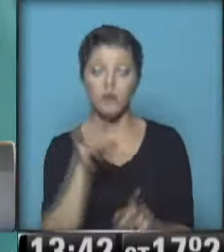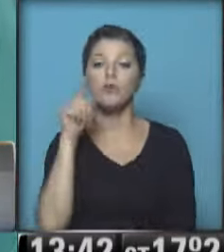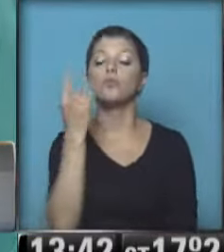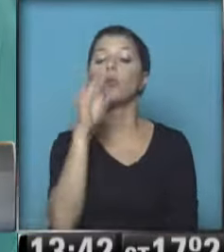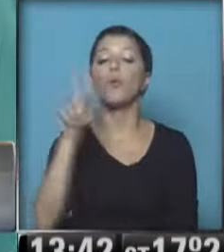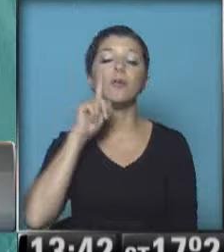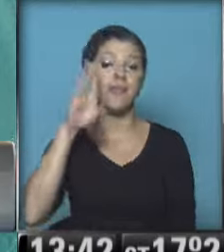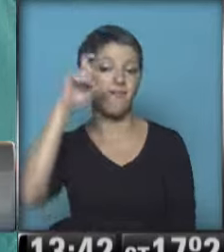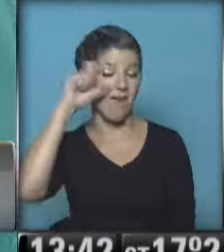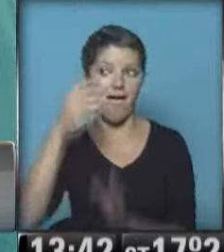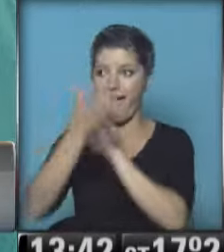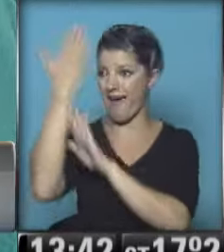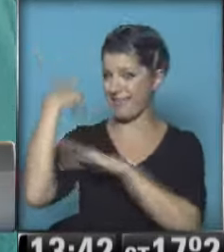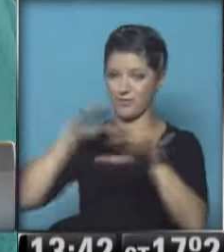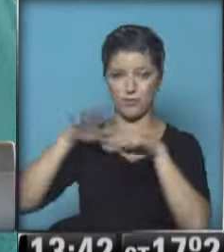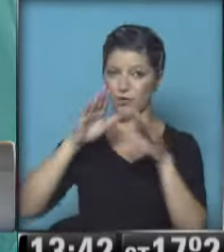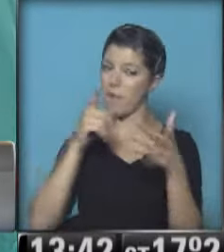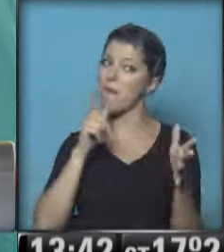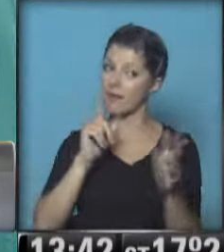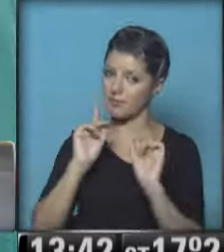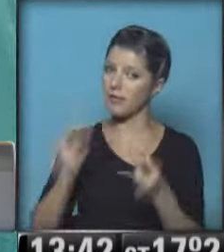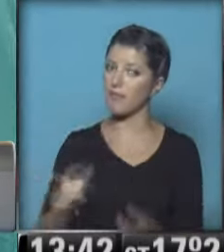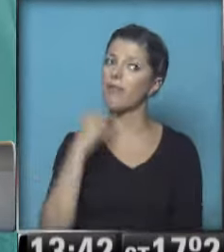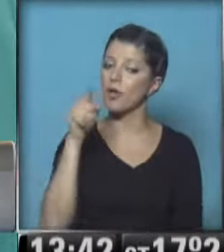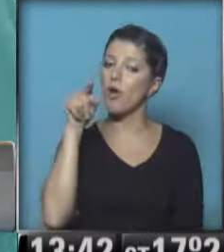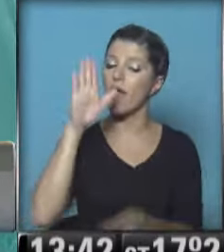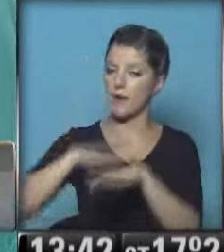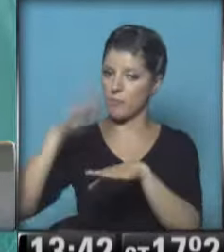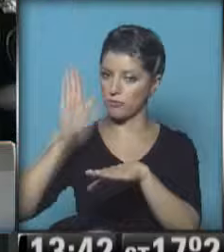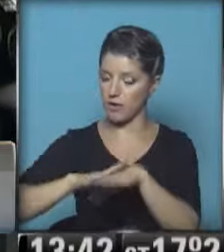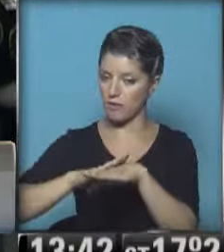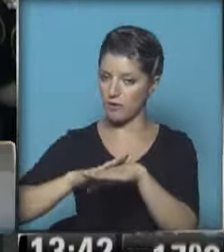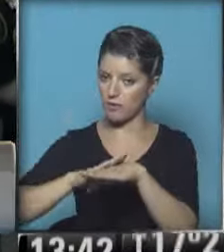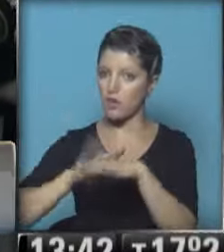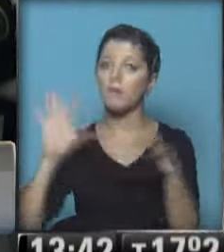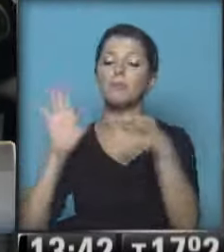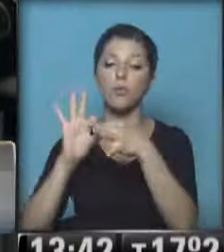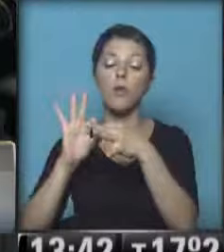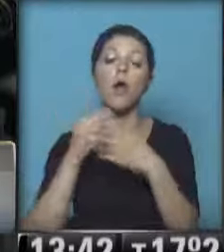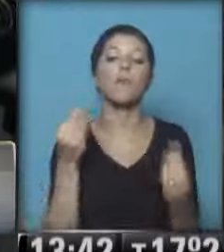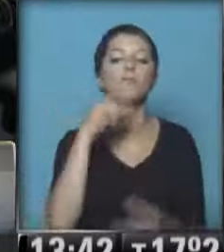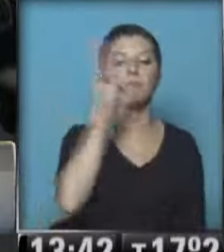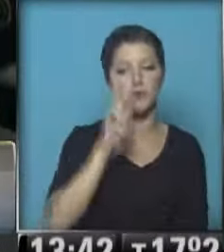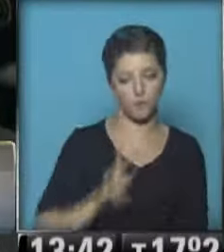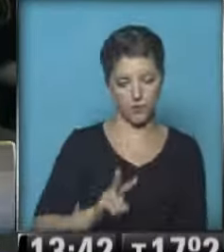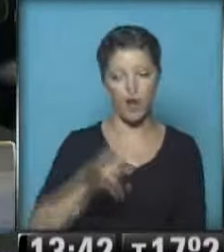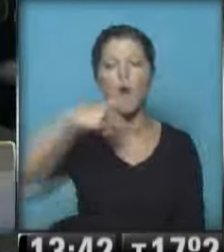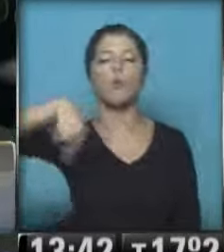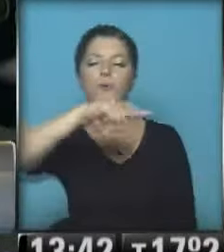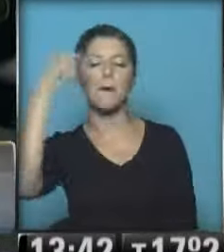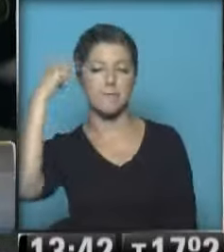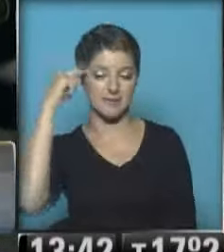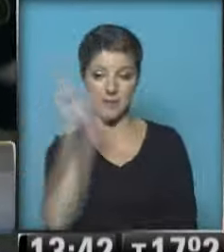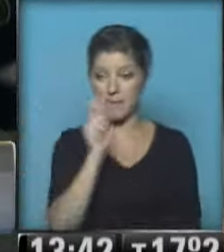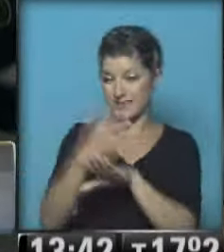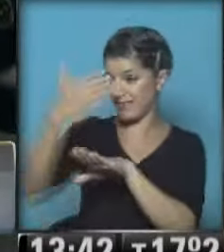Álvaro Uribe en situaciones muy violentas vinculadas con Venezuela. Pensemos que en los meses anteriores, cuando